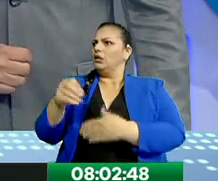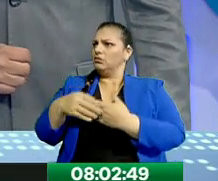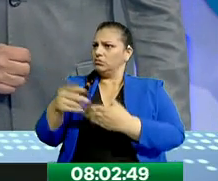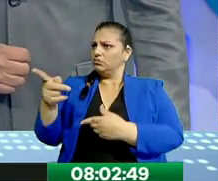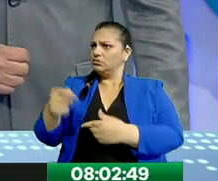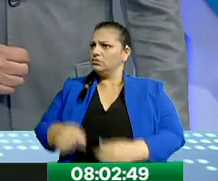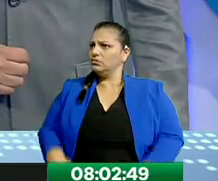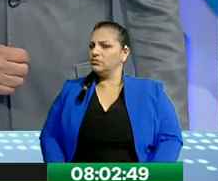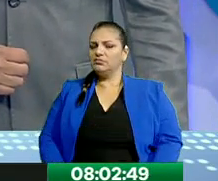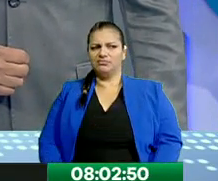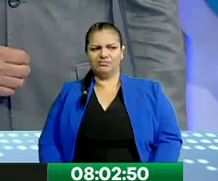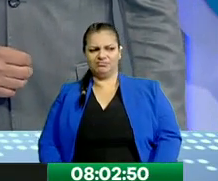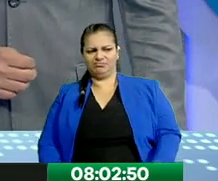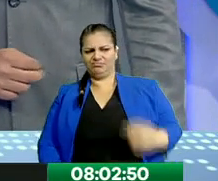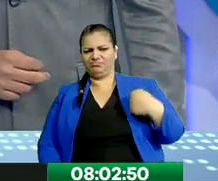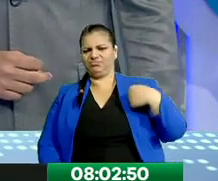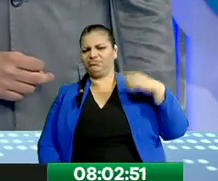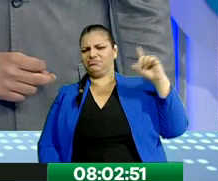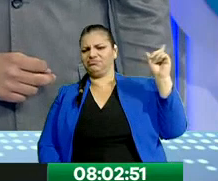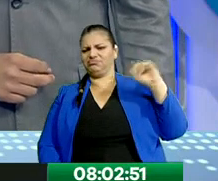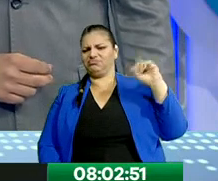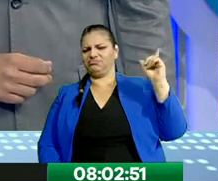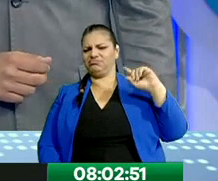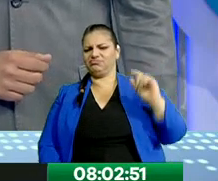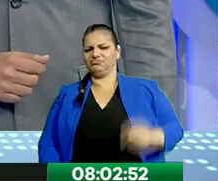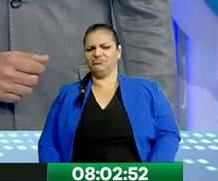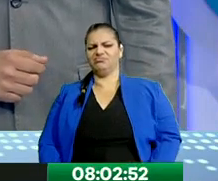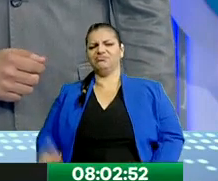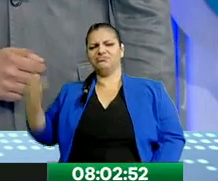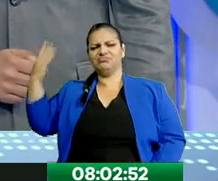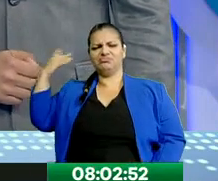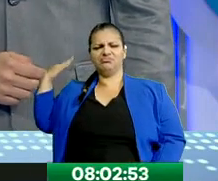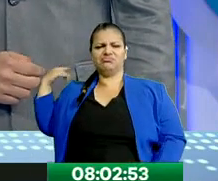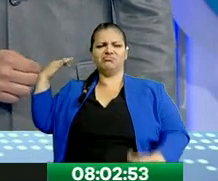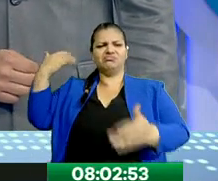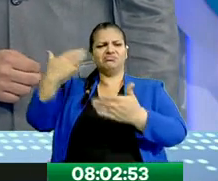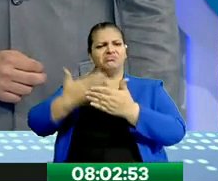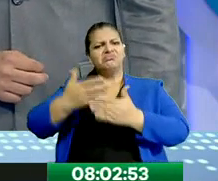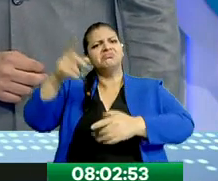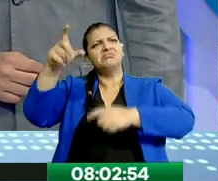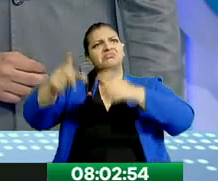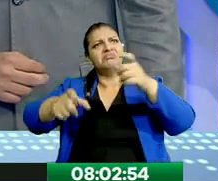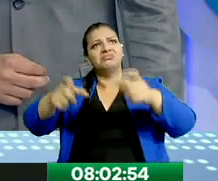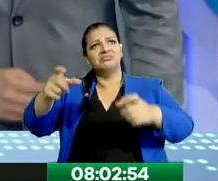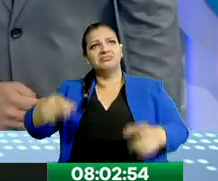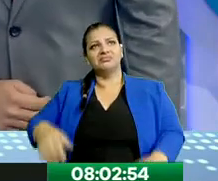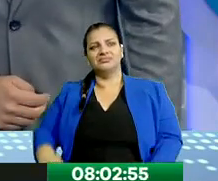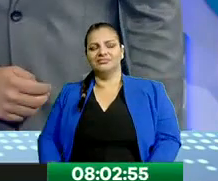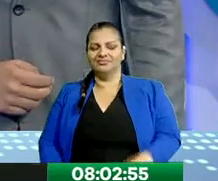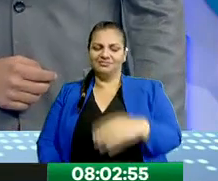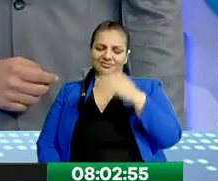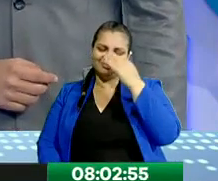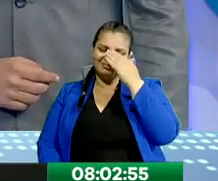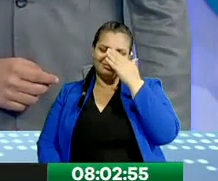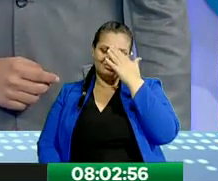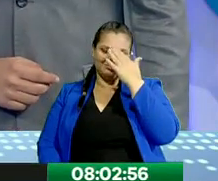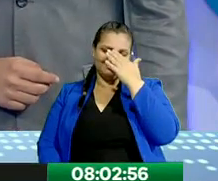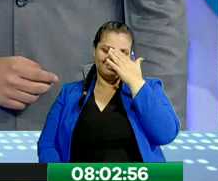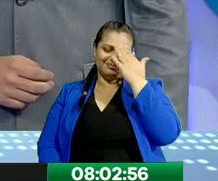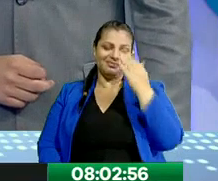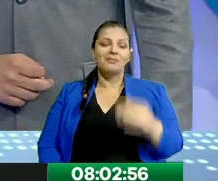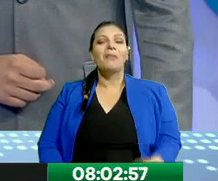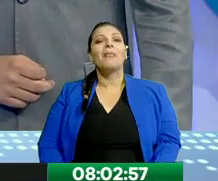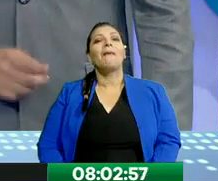Yo tengo muchísimos artistas que he admirado toda mi vida. Yo no soy de... Yo no soy yo contra la pared. Eso no me gusta a mí, ni que